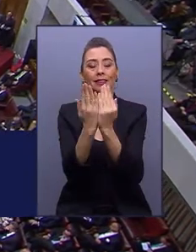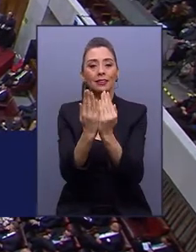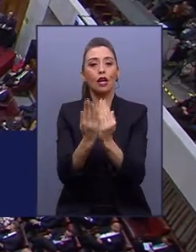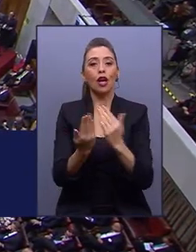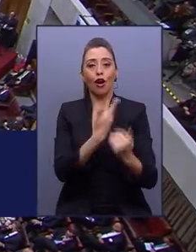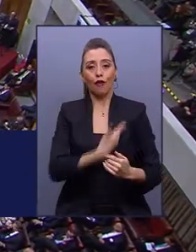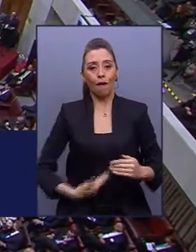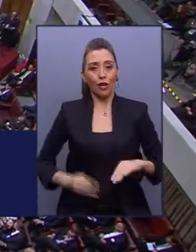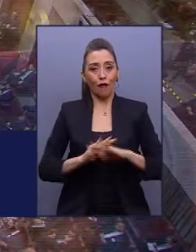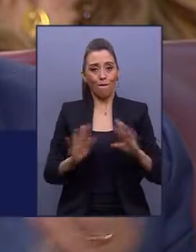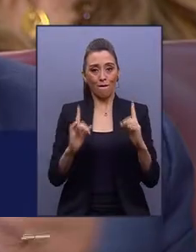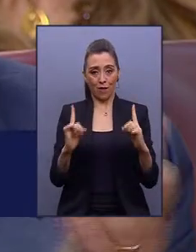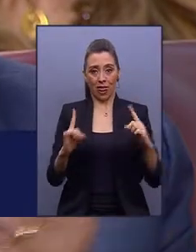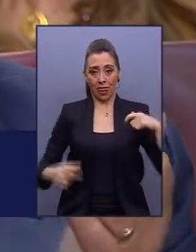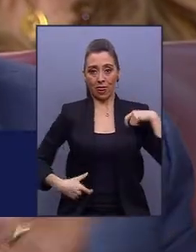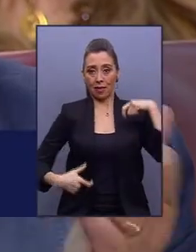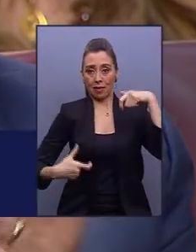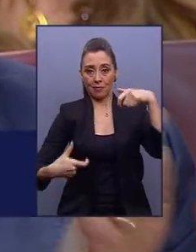gobierno